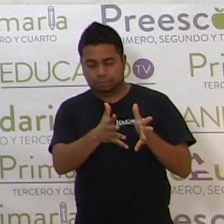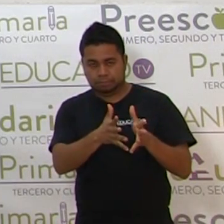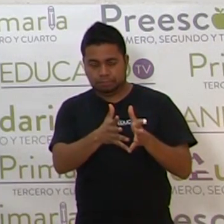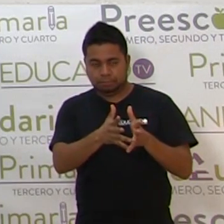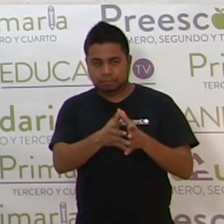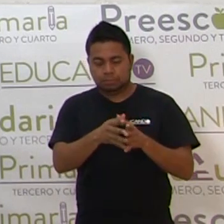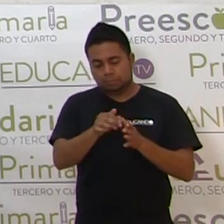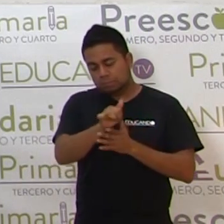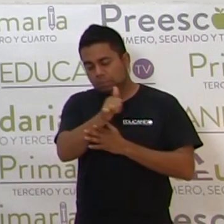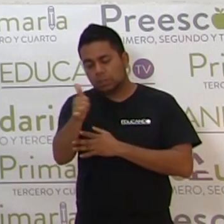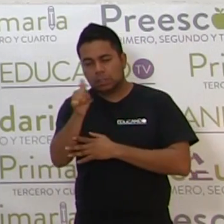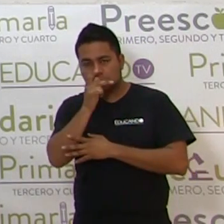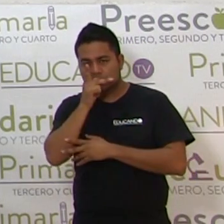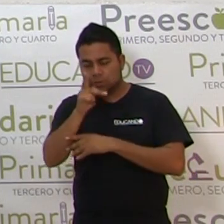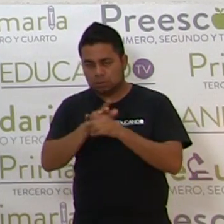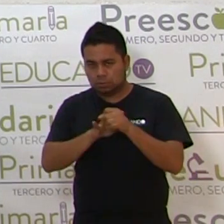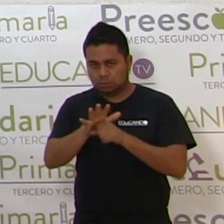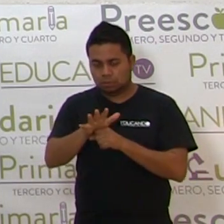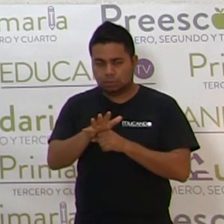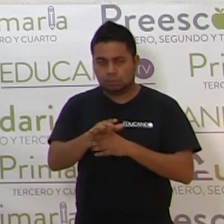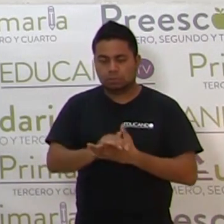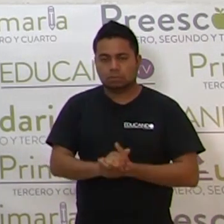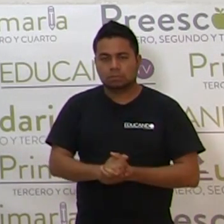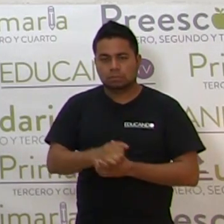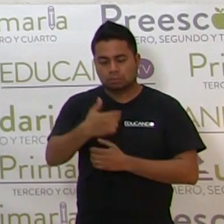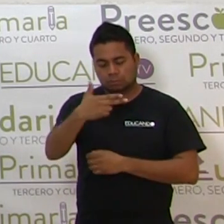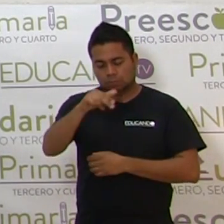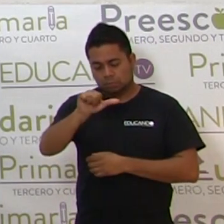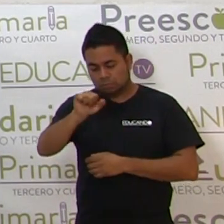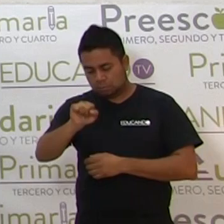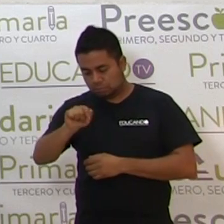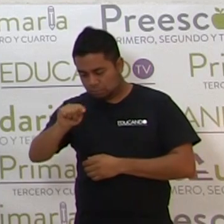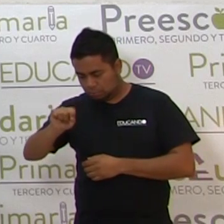Vamos a ver la siguiente palabra. Hasta.